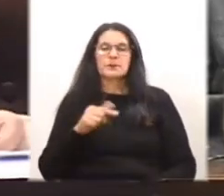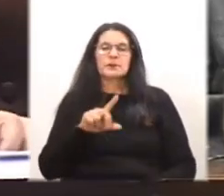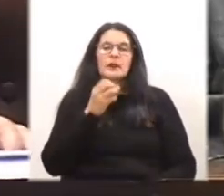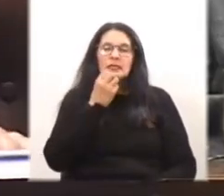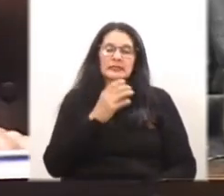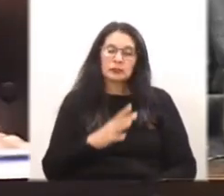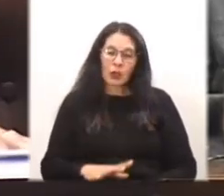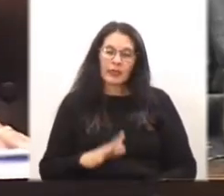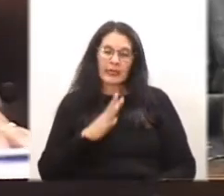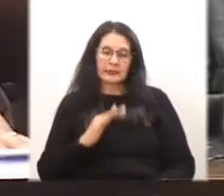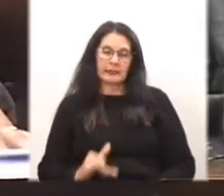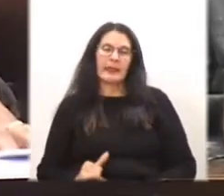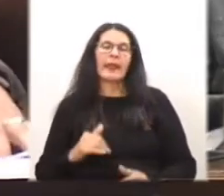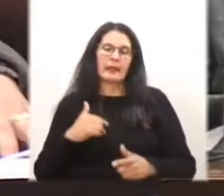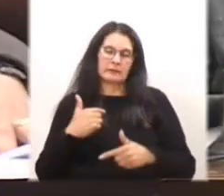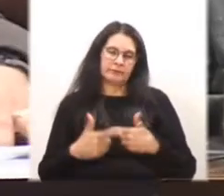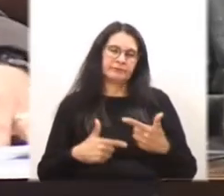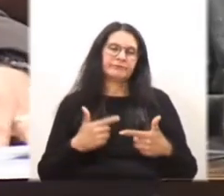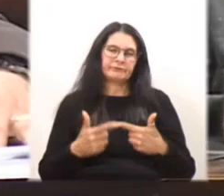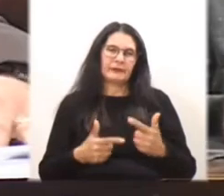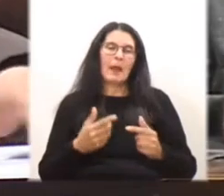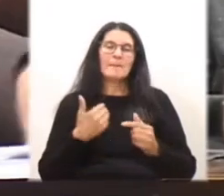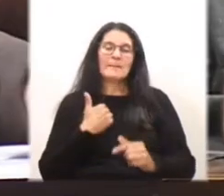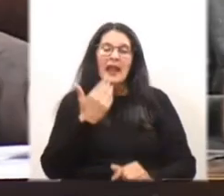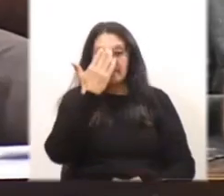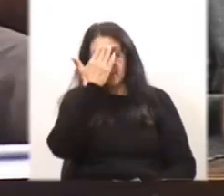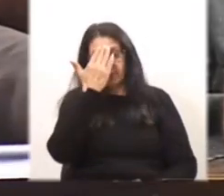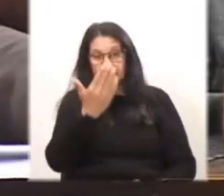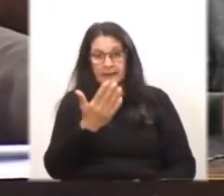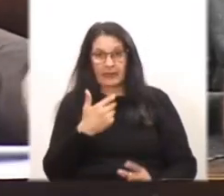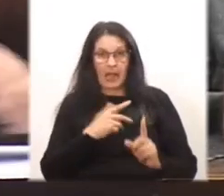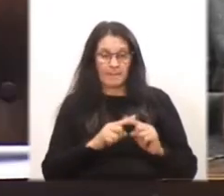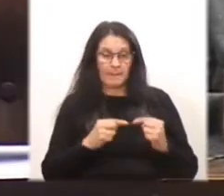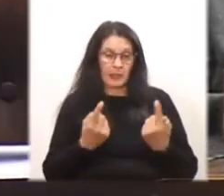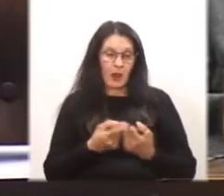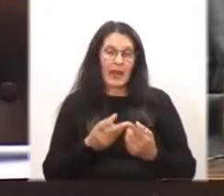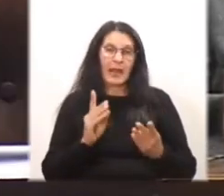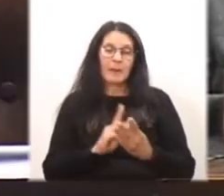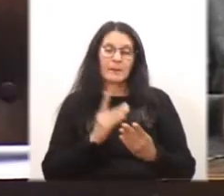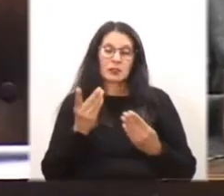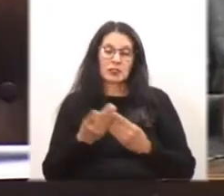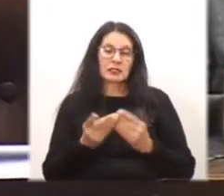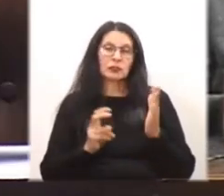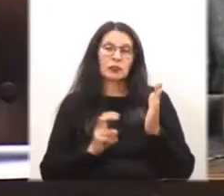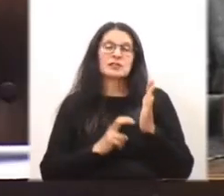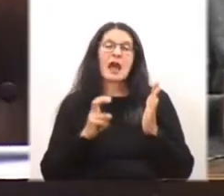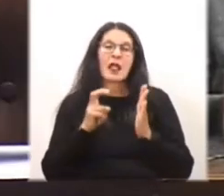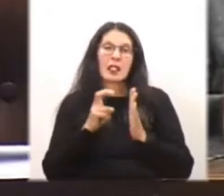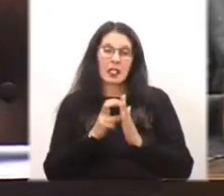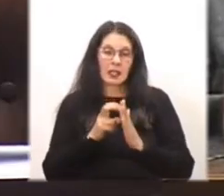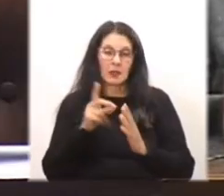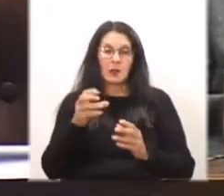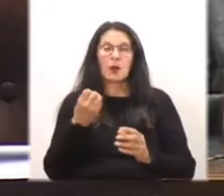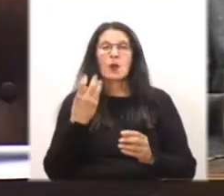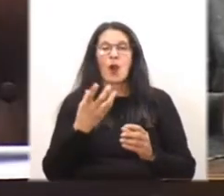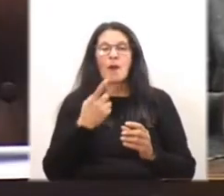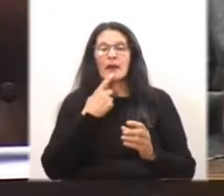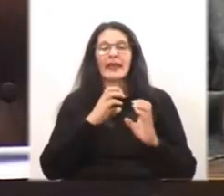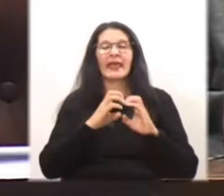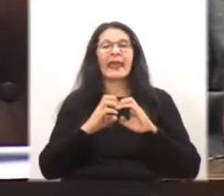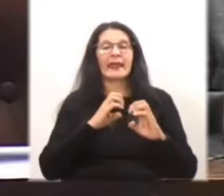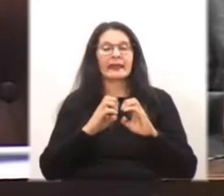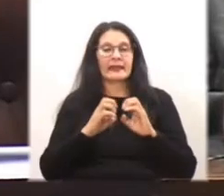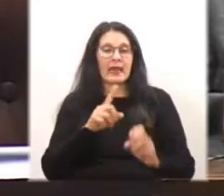para nosotros, para el Frente Amplio, el proyecto Salto Grande como generador de energía es parte de una